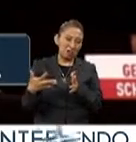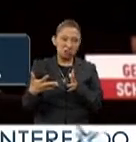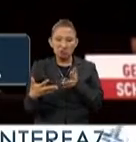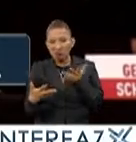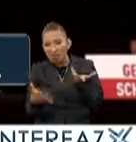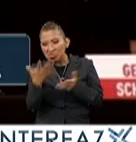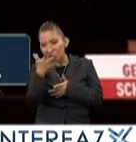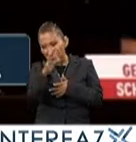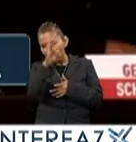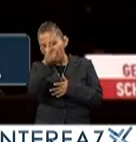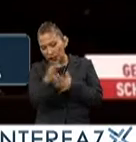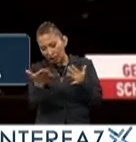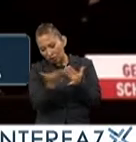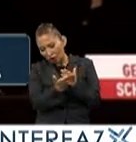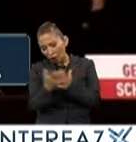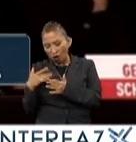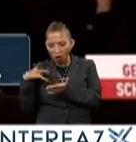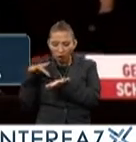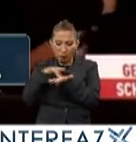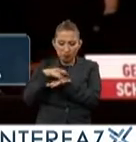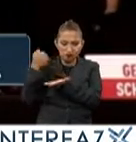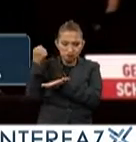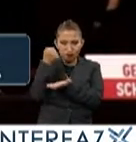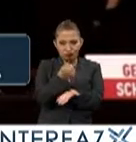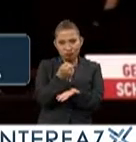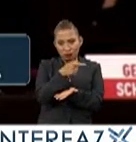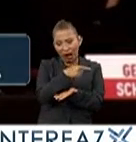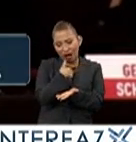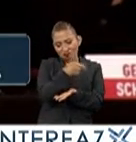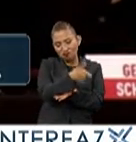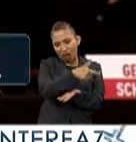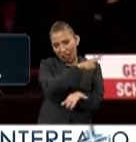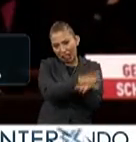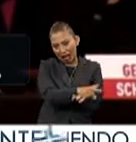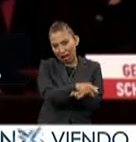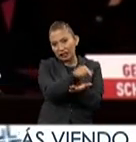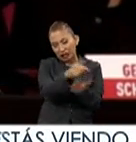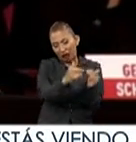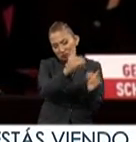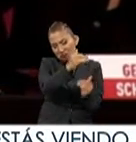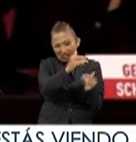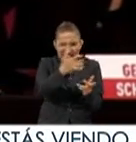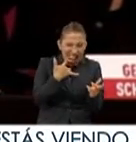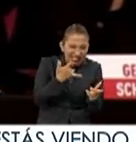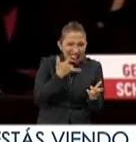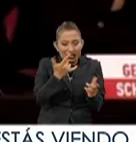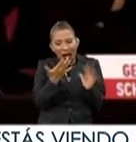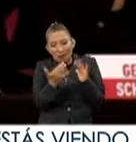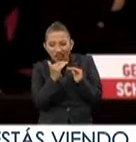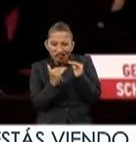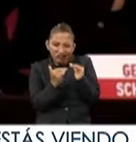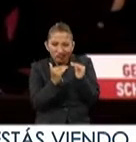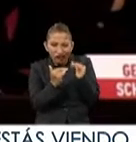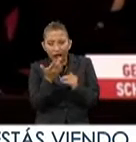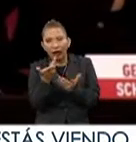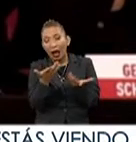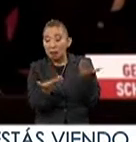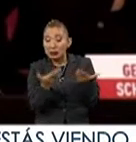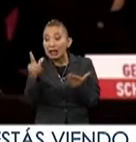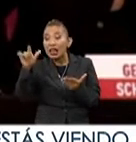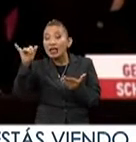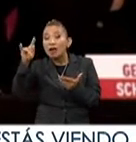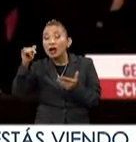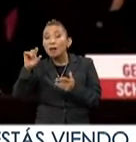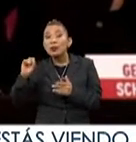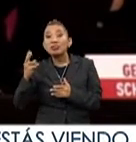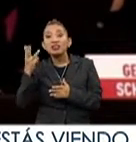del 10% de cuota de mercado, que es el establecido por la ley, que hemos superado y que a veces nos quedamos un poco abajo, el Líbano